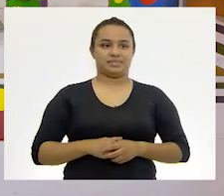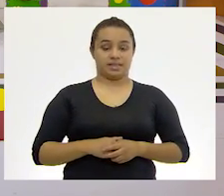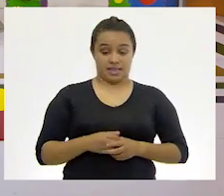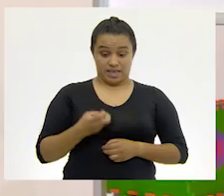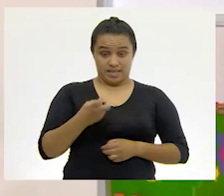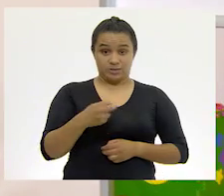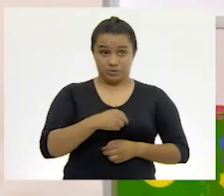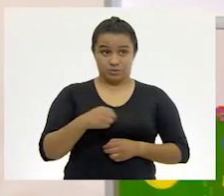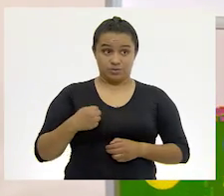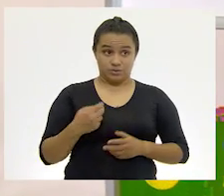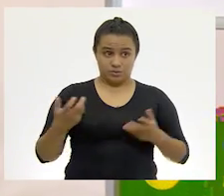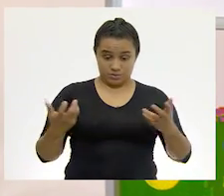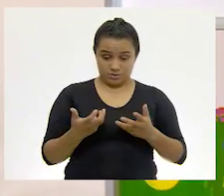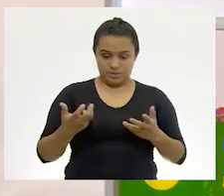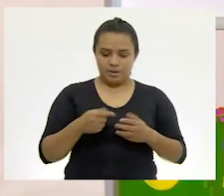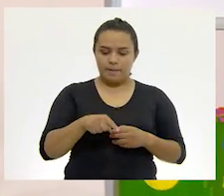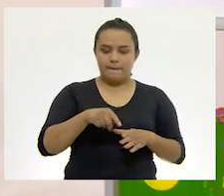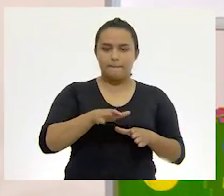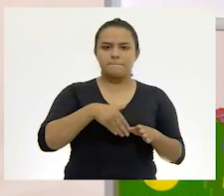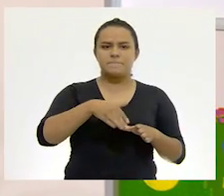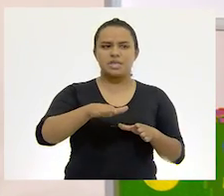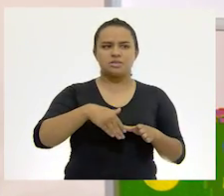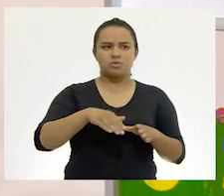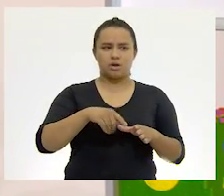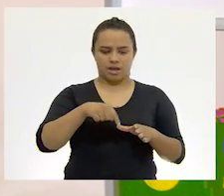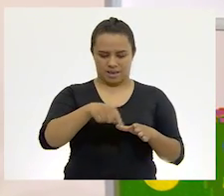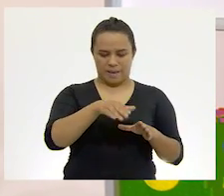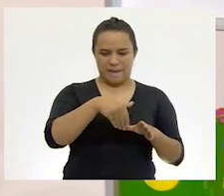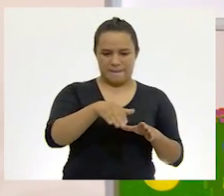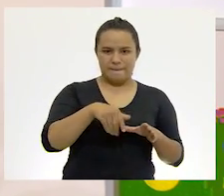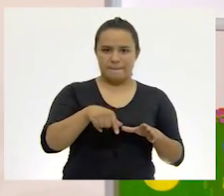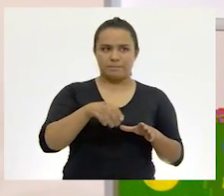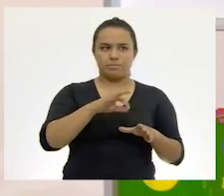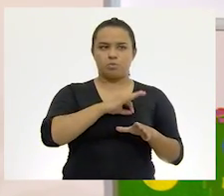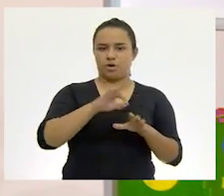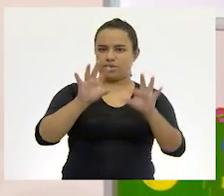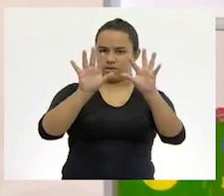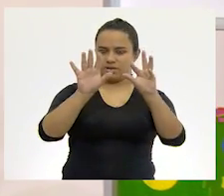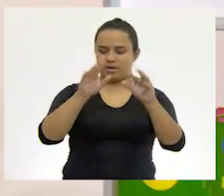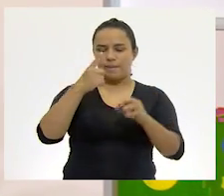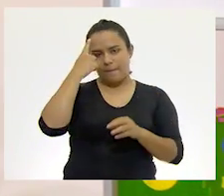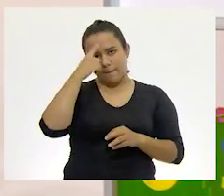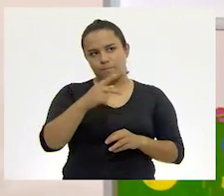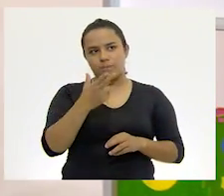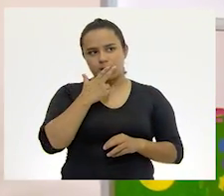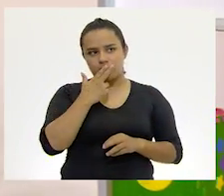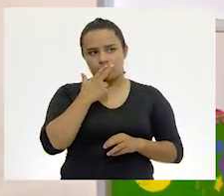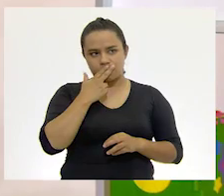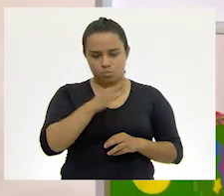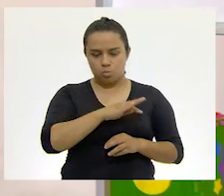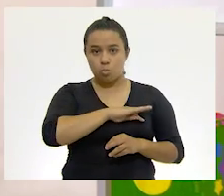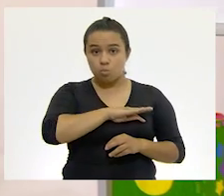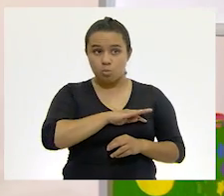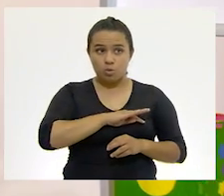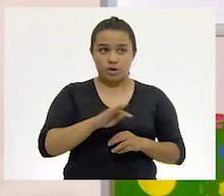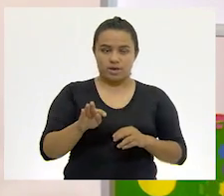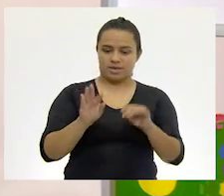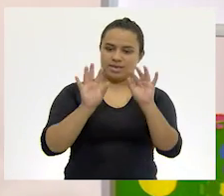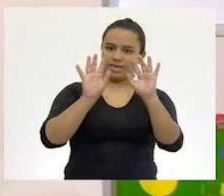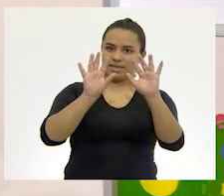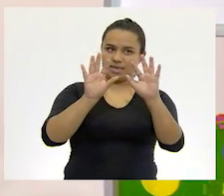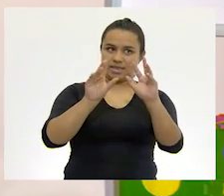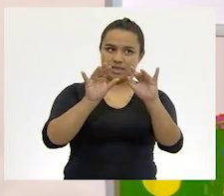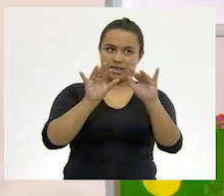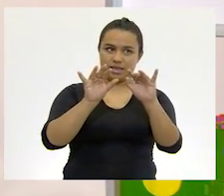esto que vamos a hacer es pintura. Estas son pinturas digitales. Nos sirven justamente para poder aplicar con nuestros